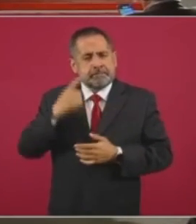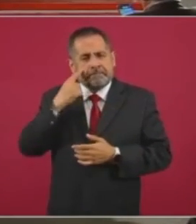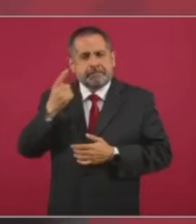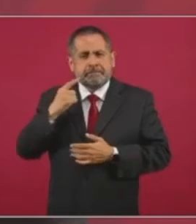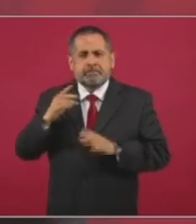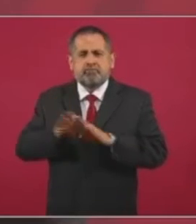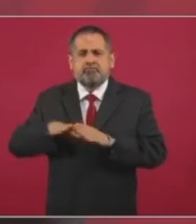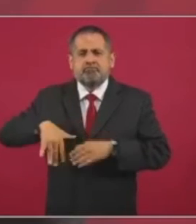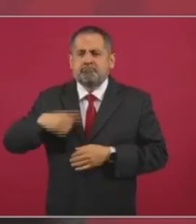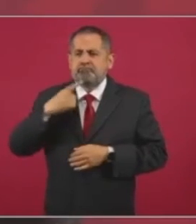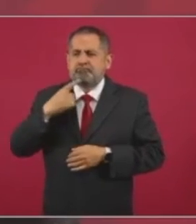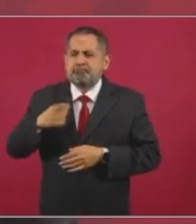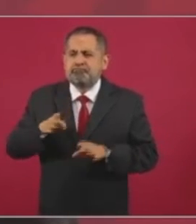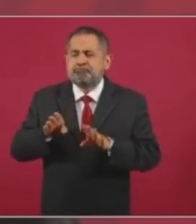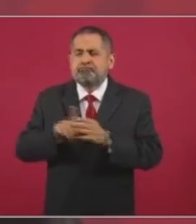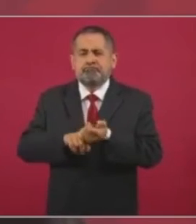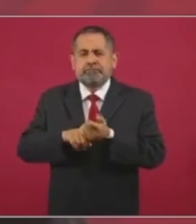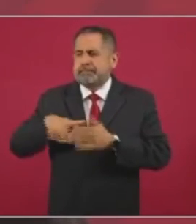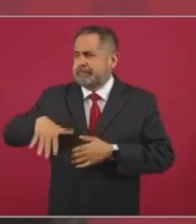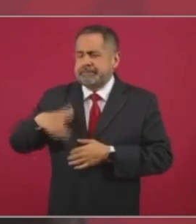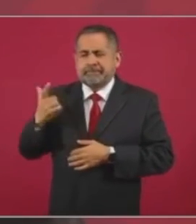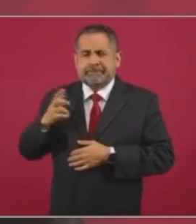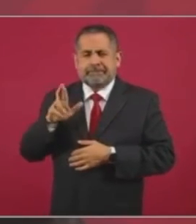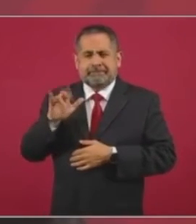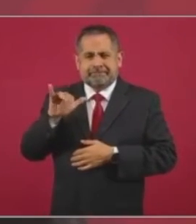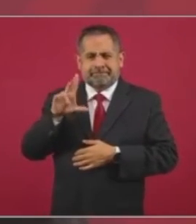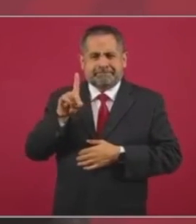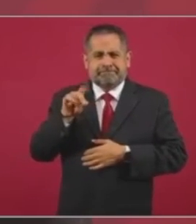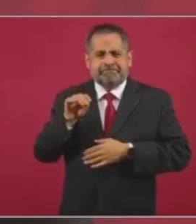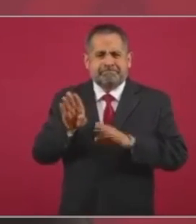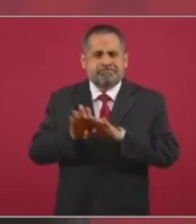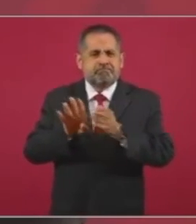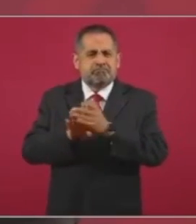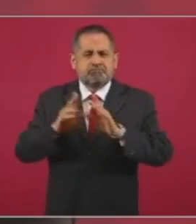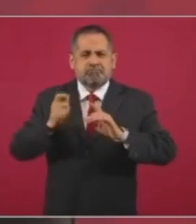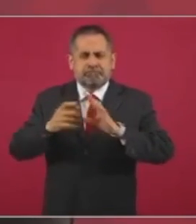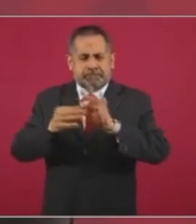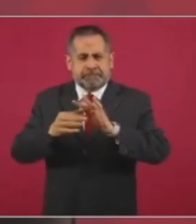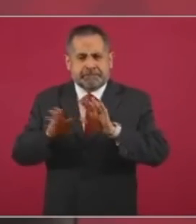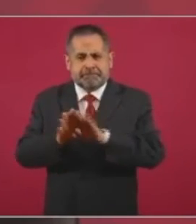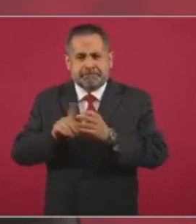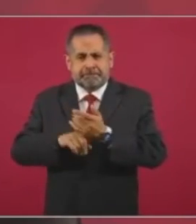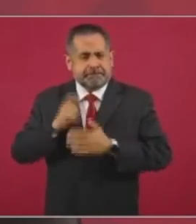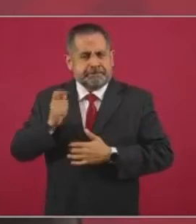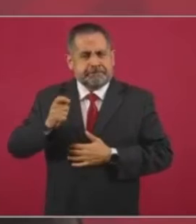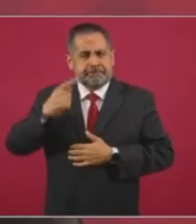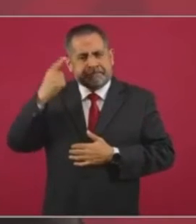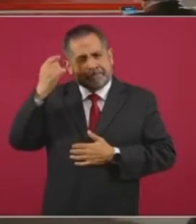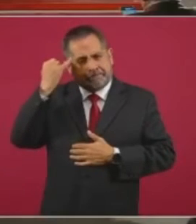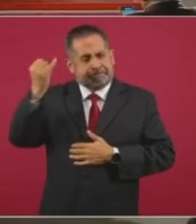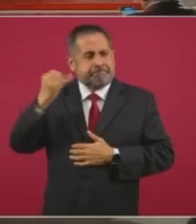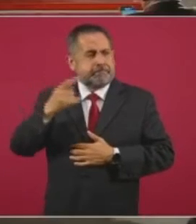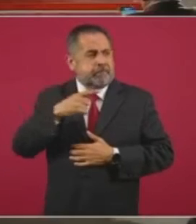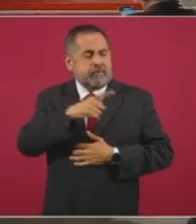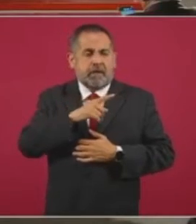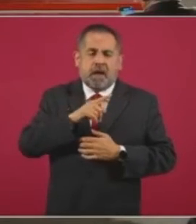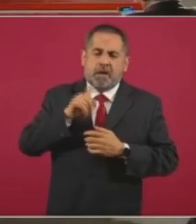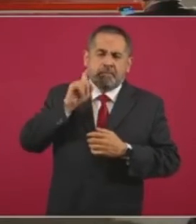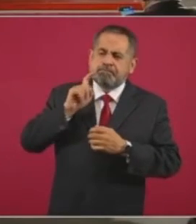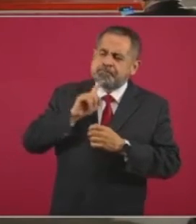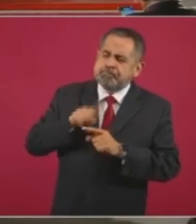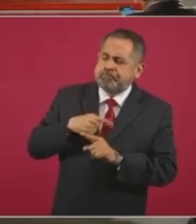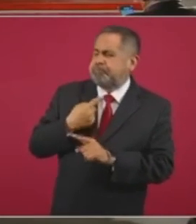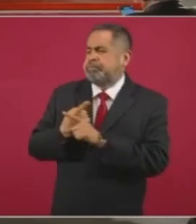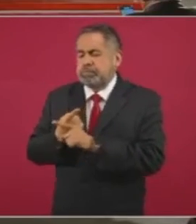unos momentos Ricardo respecto a en ocasiones cuando se presenta violencia sexual o bien